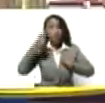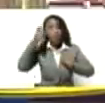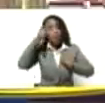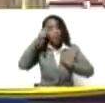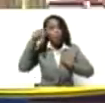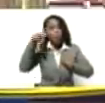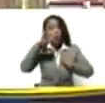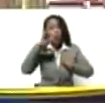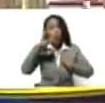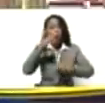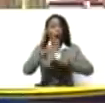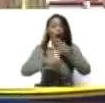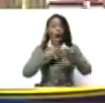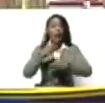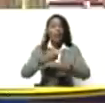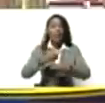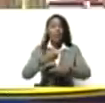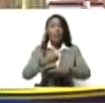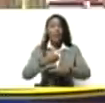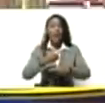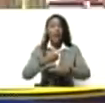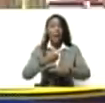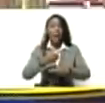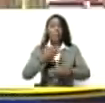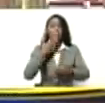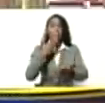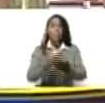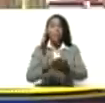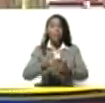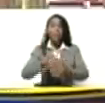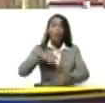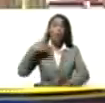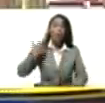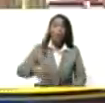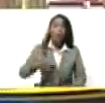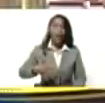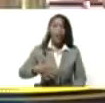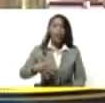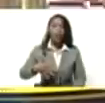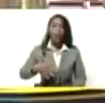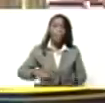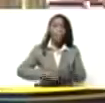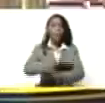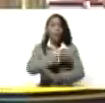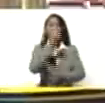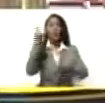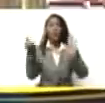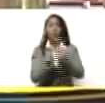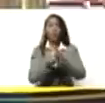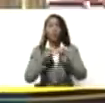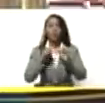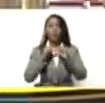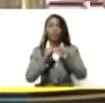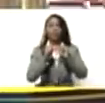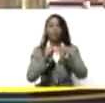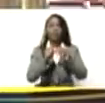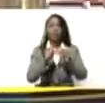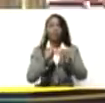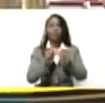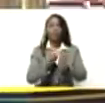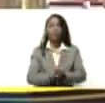hemos ido llevando con mucha paciencia y protección social al pueblo en los últimos